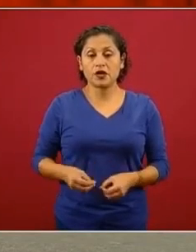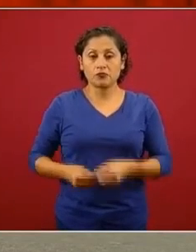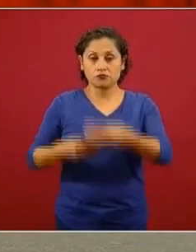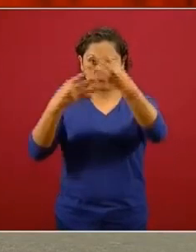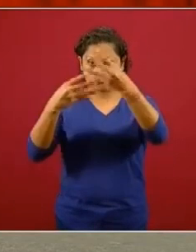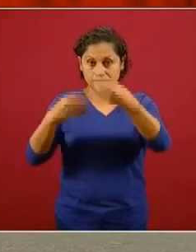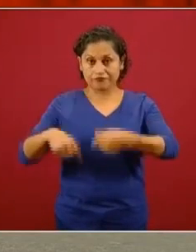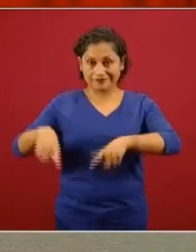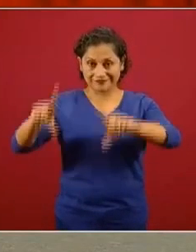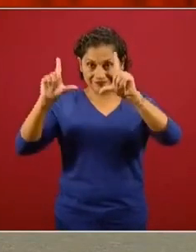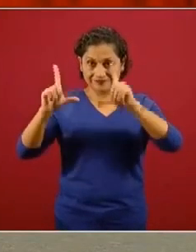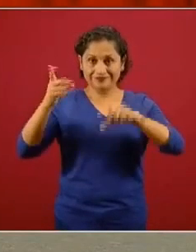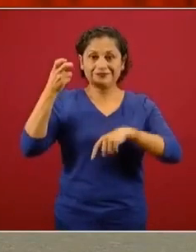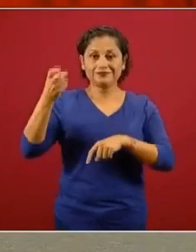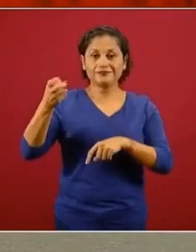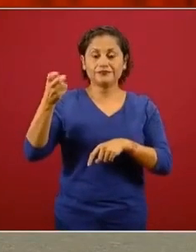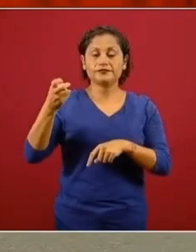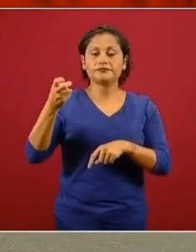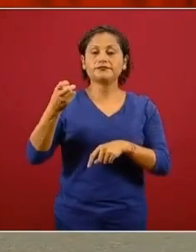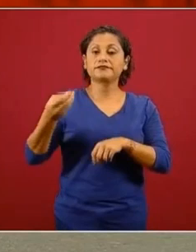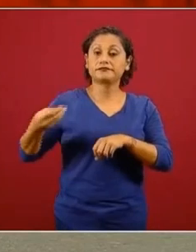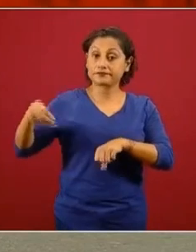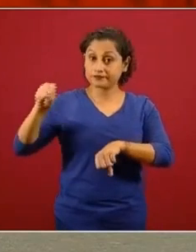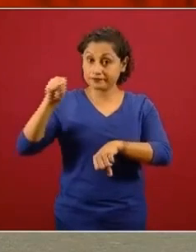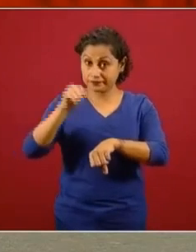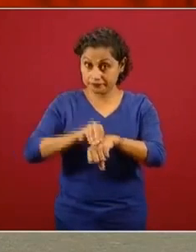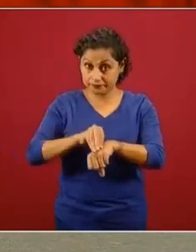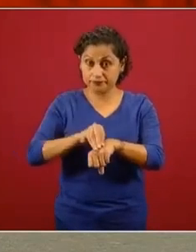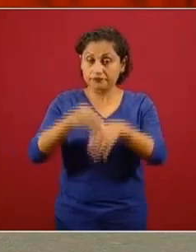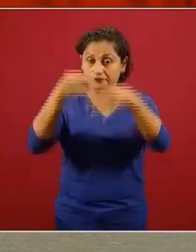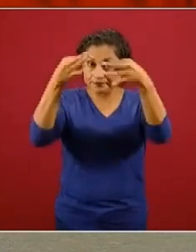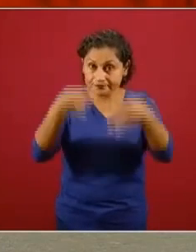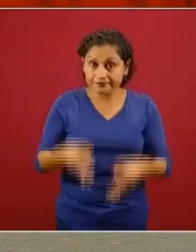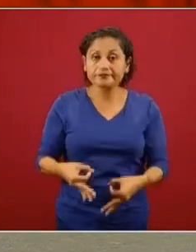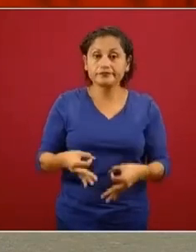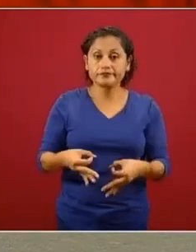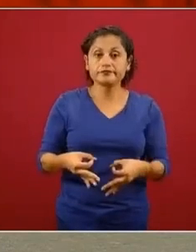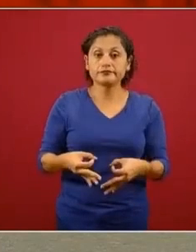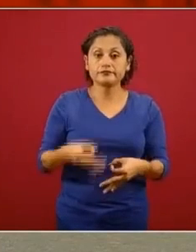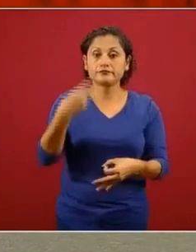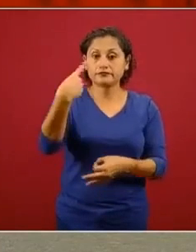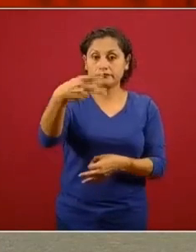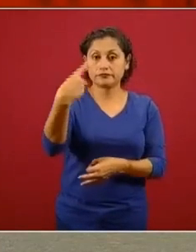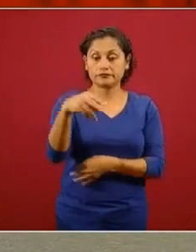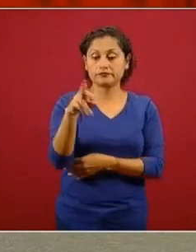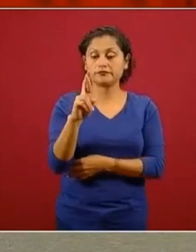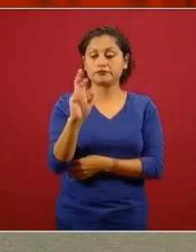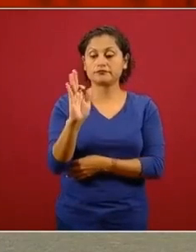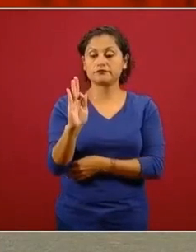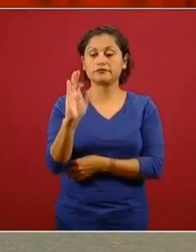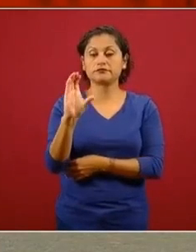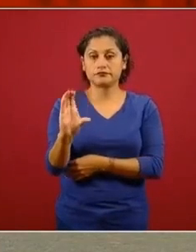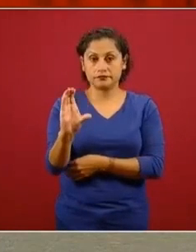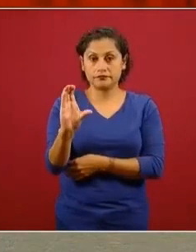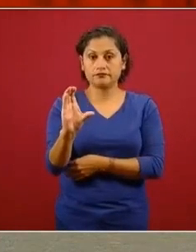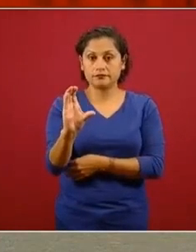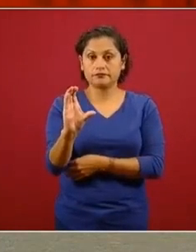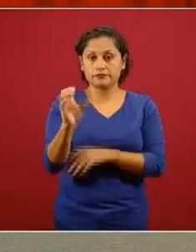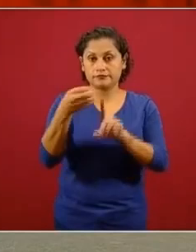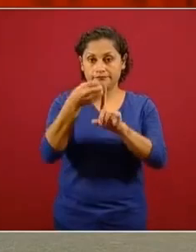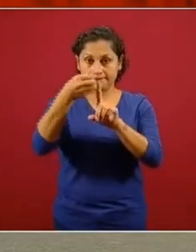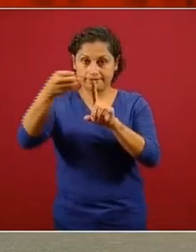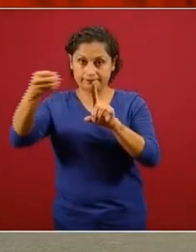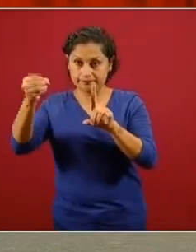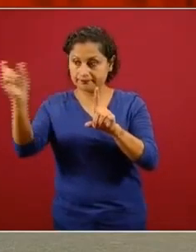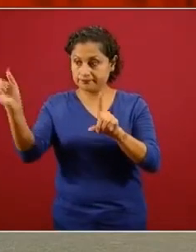Aquí ya que es importante introducir de manera adecuada el Registro Federal de Contribuyentes en completo con